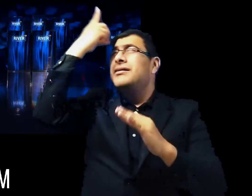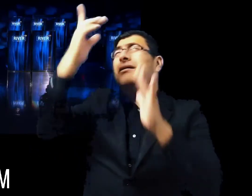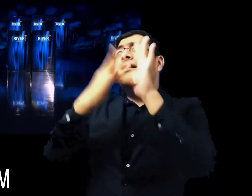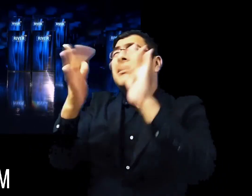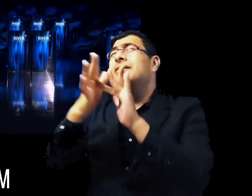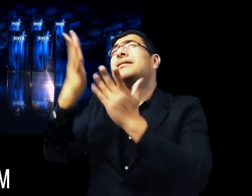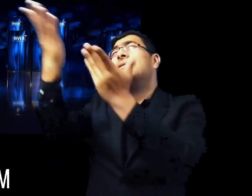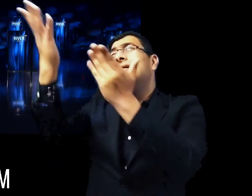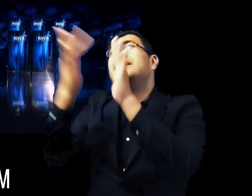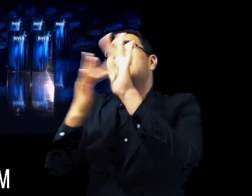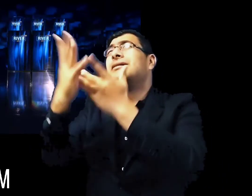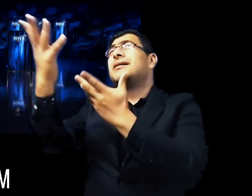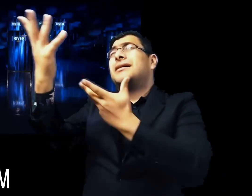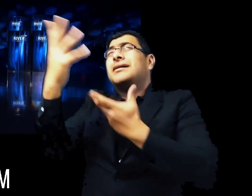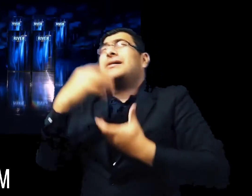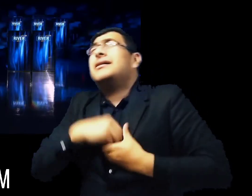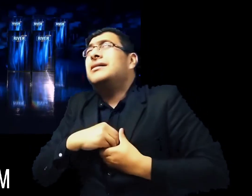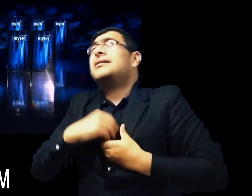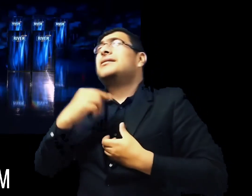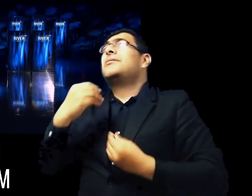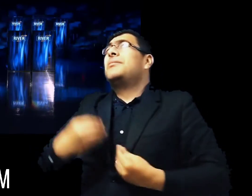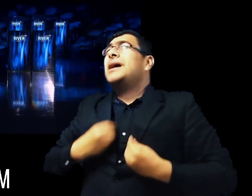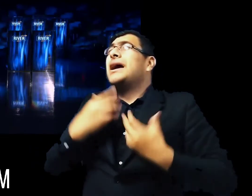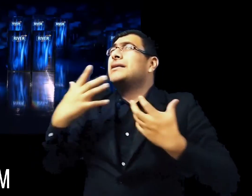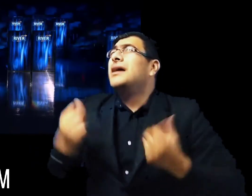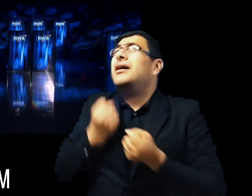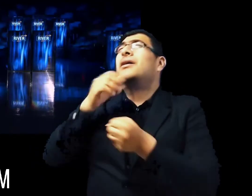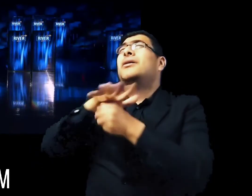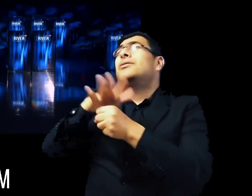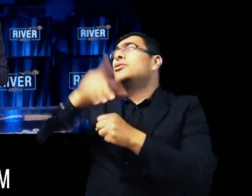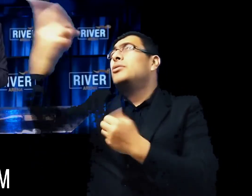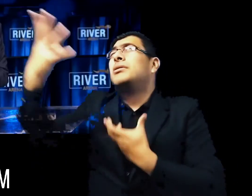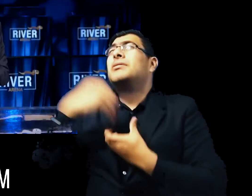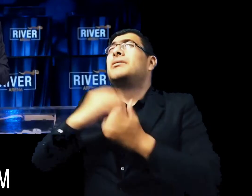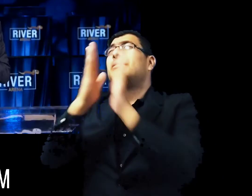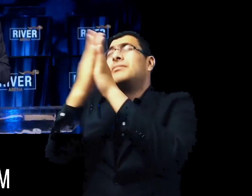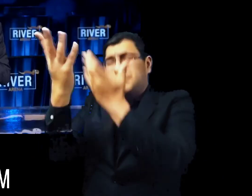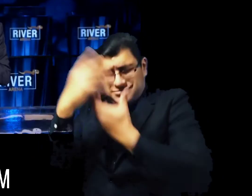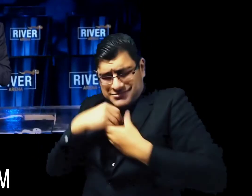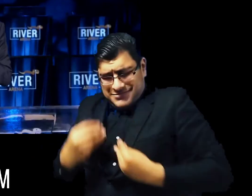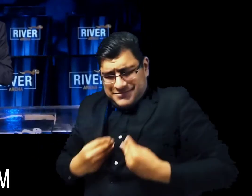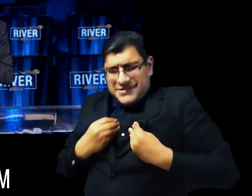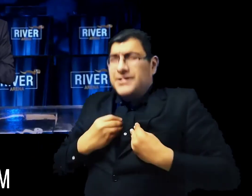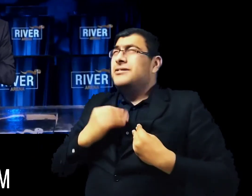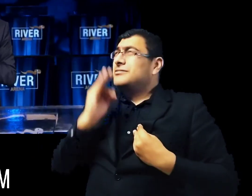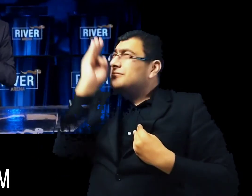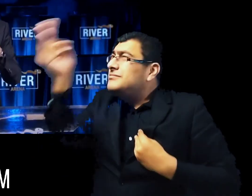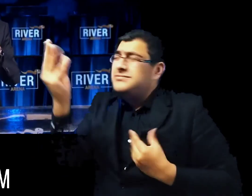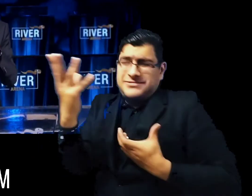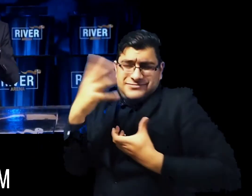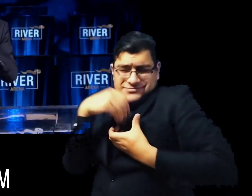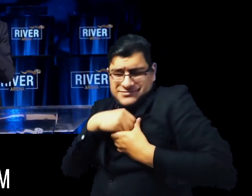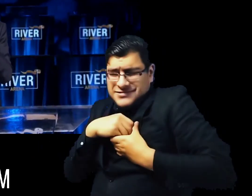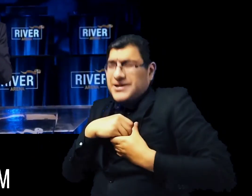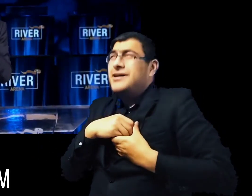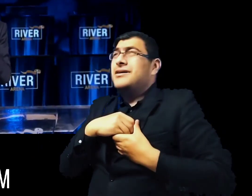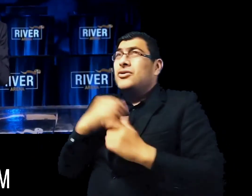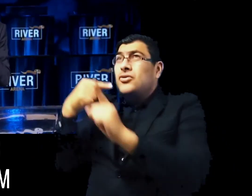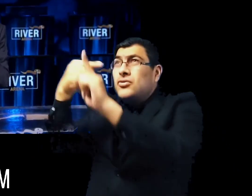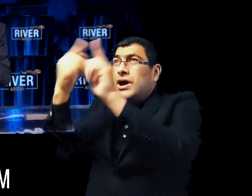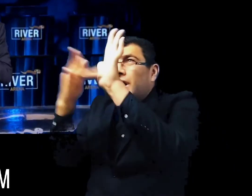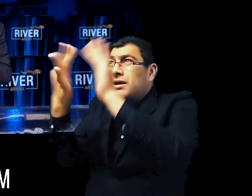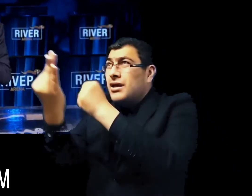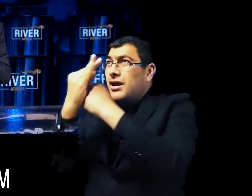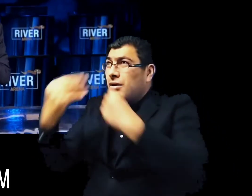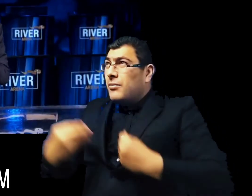recibo como mi suficiente Salvador. Entra en mi vida. Te acepto. Gracias por morir por mí en la